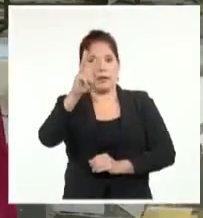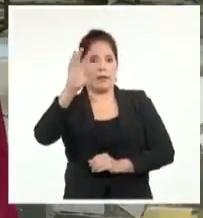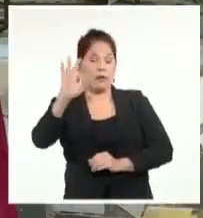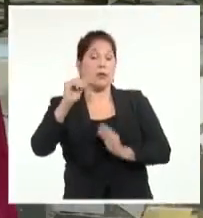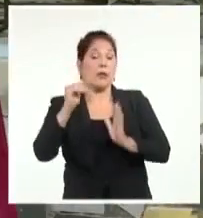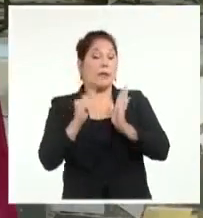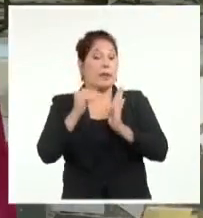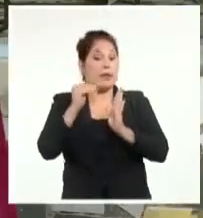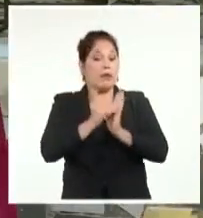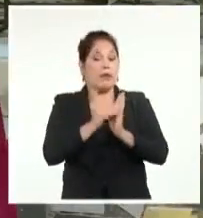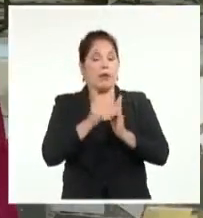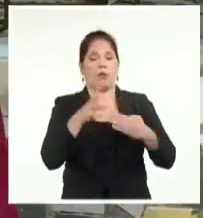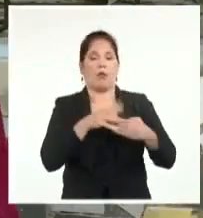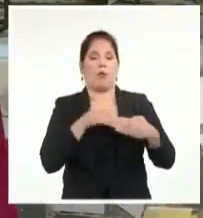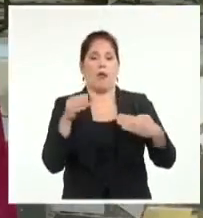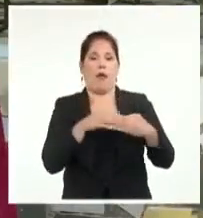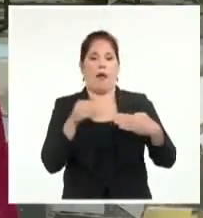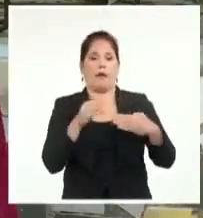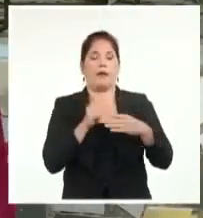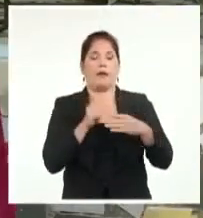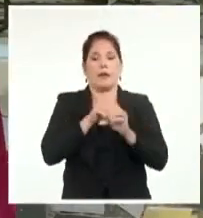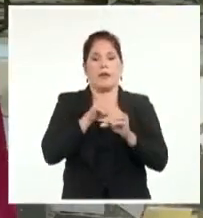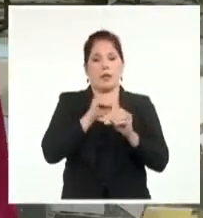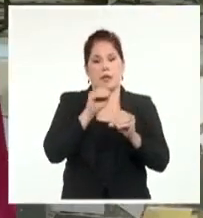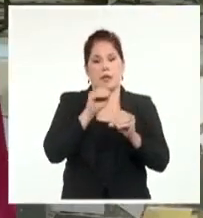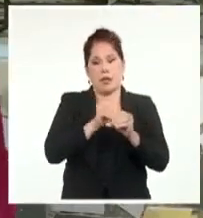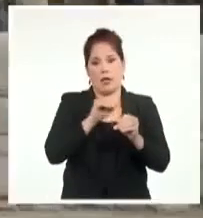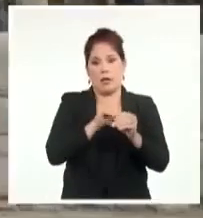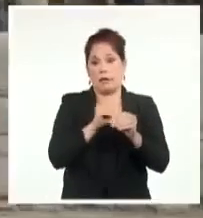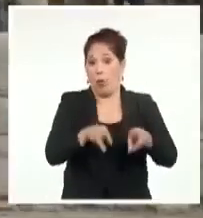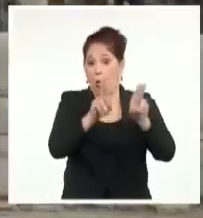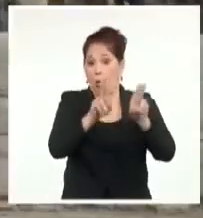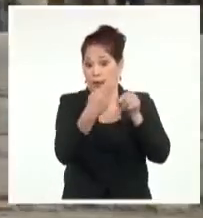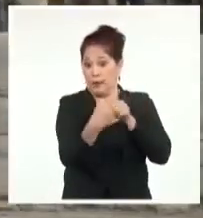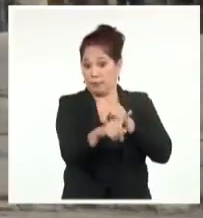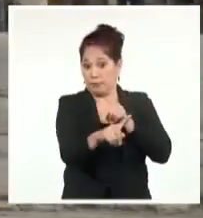1.238 millones de dólares ingresaron solo los hoteles.